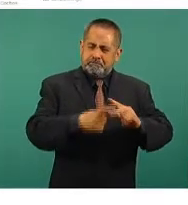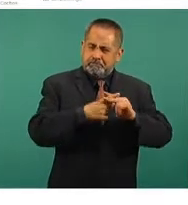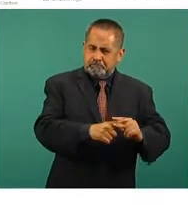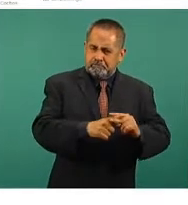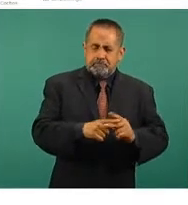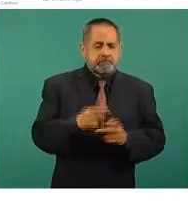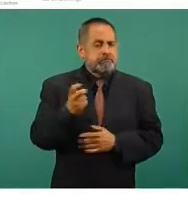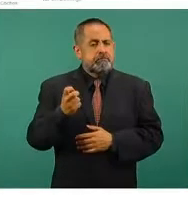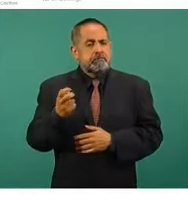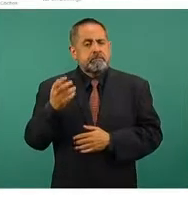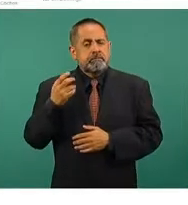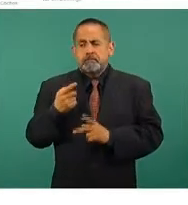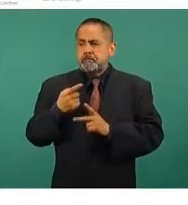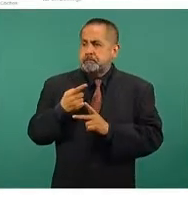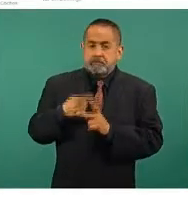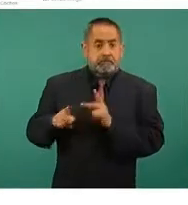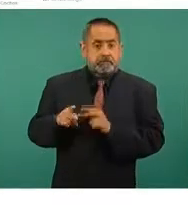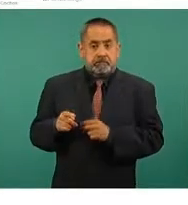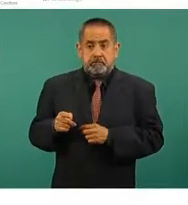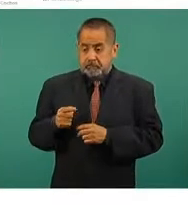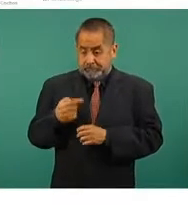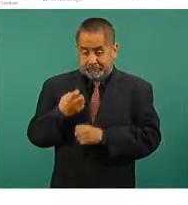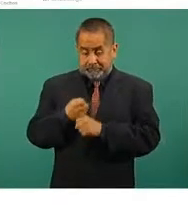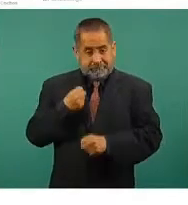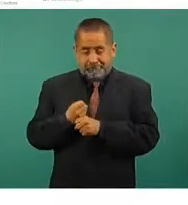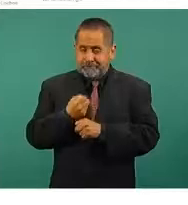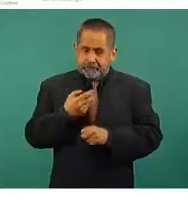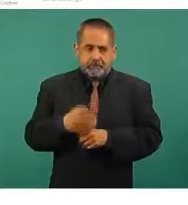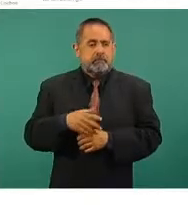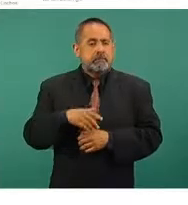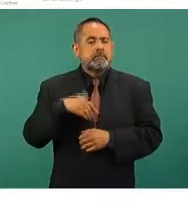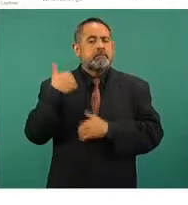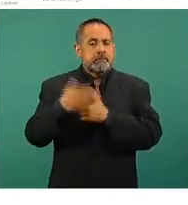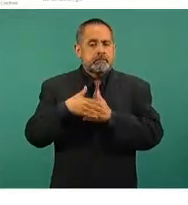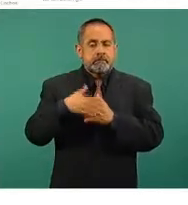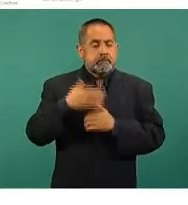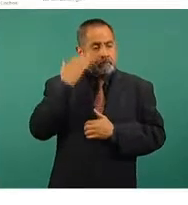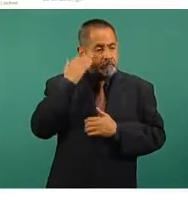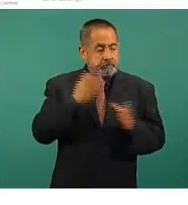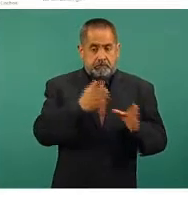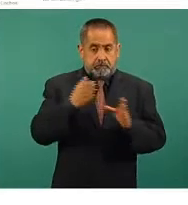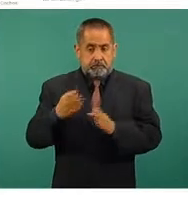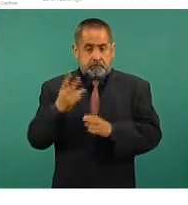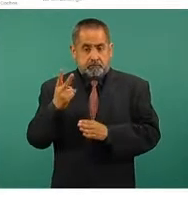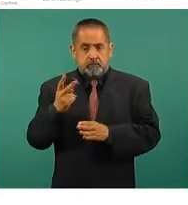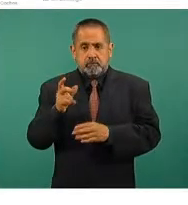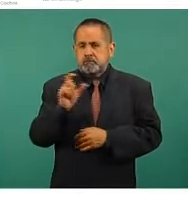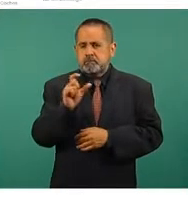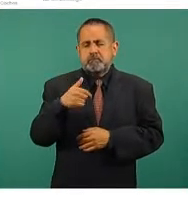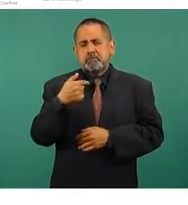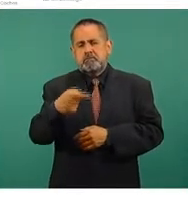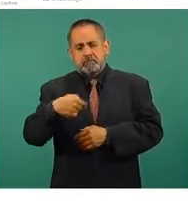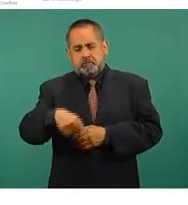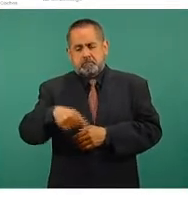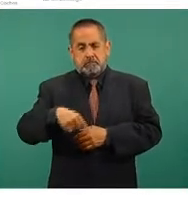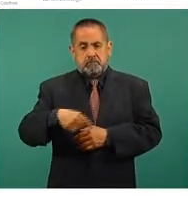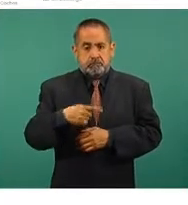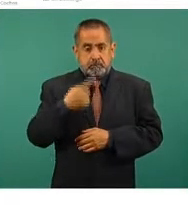que arrancó luego entrando el año. La fase número 2 estaremos pensando a finales de este